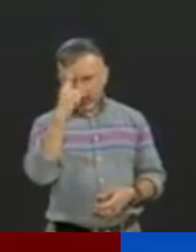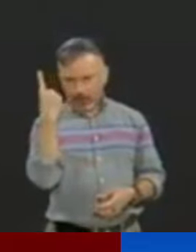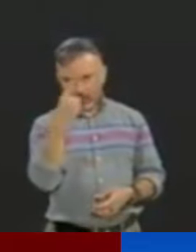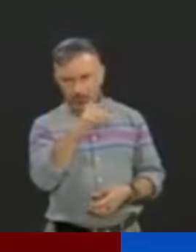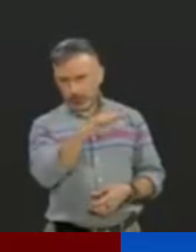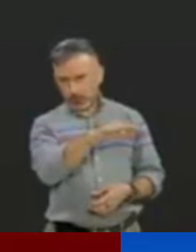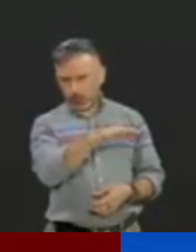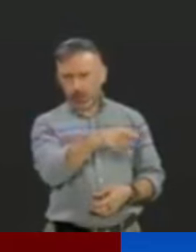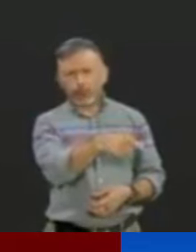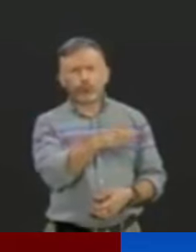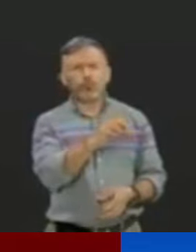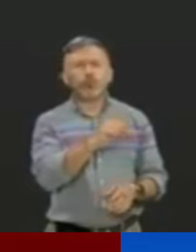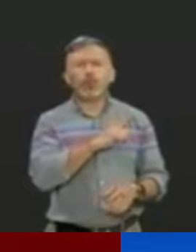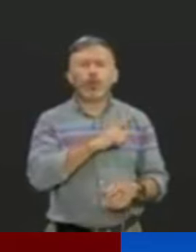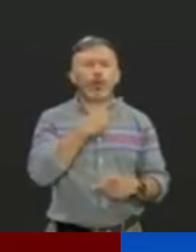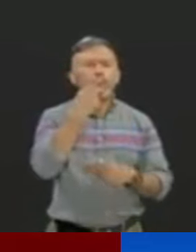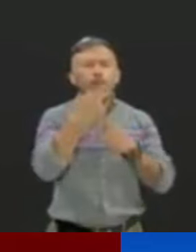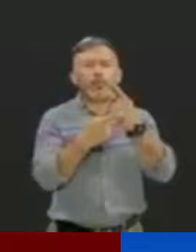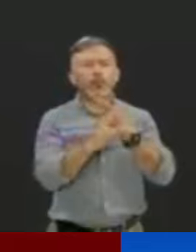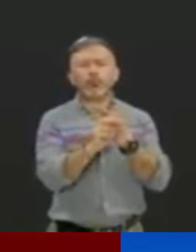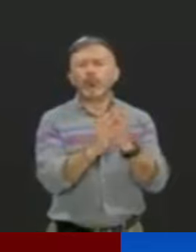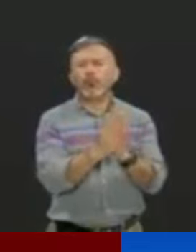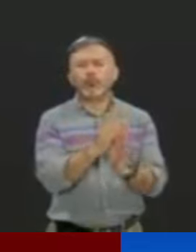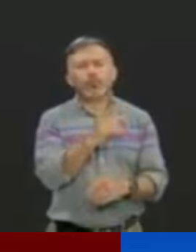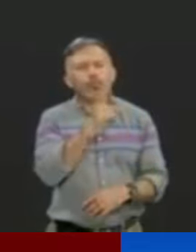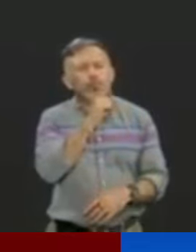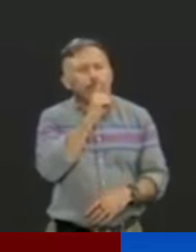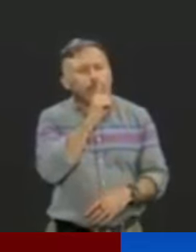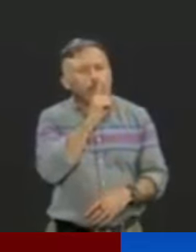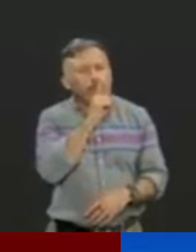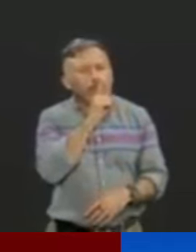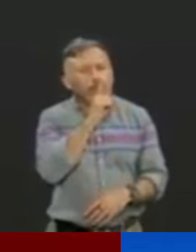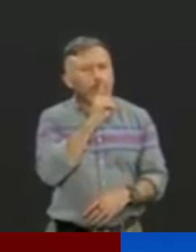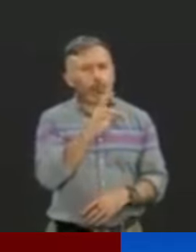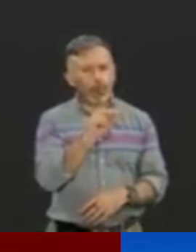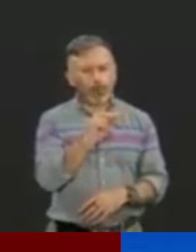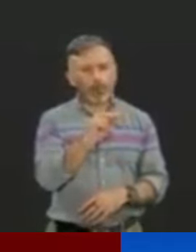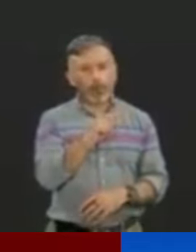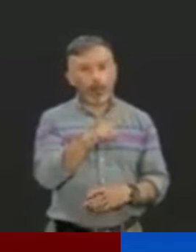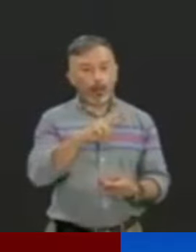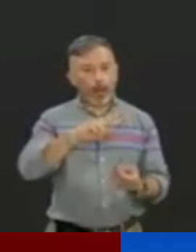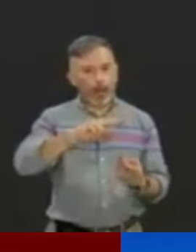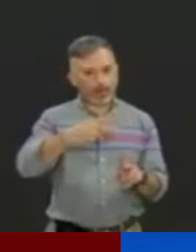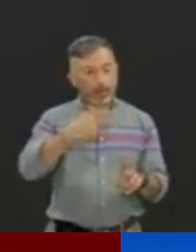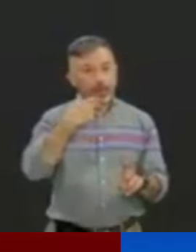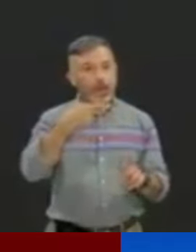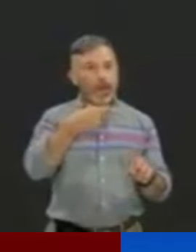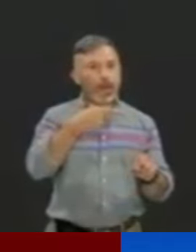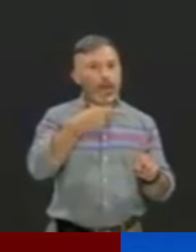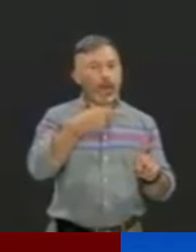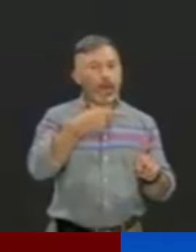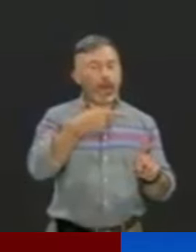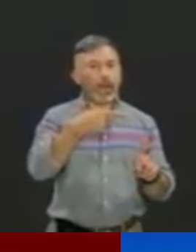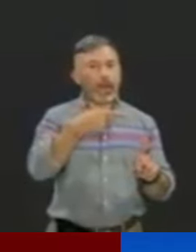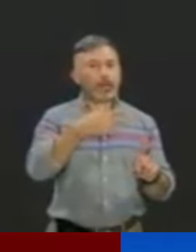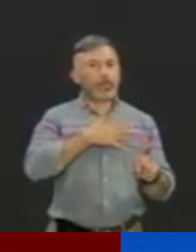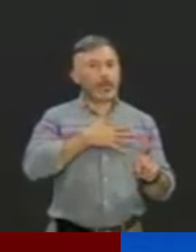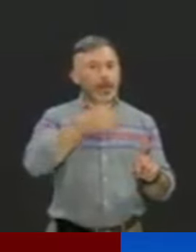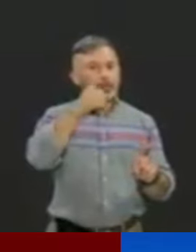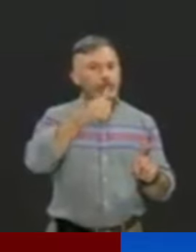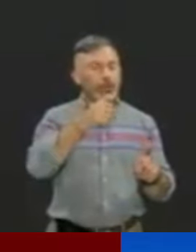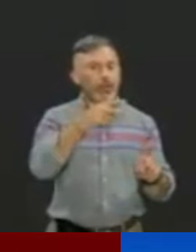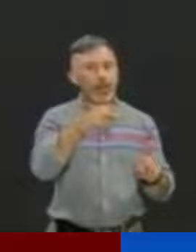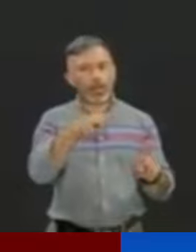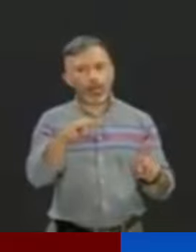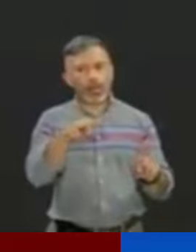deberán de hacer es guardar silencio, pero no, lo que buscan es desviar la atención. Creo que es claro que Movimiento Ciudadano